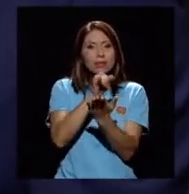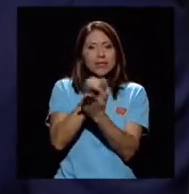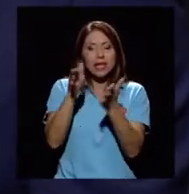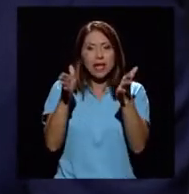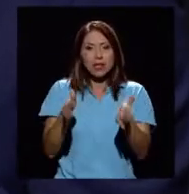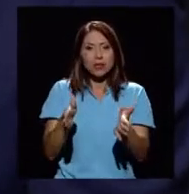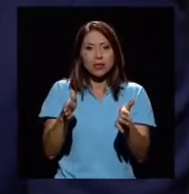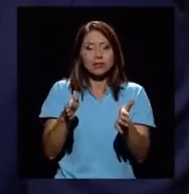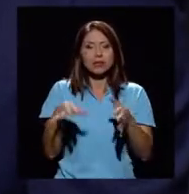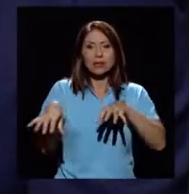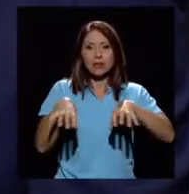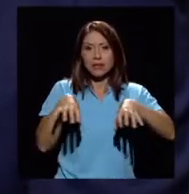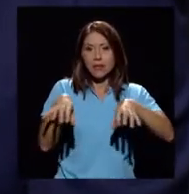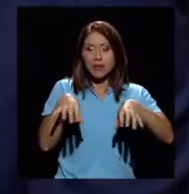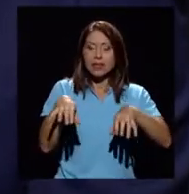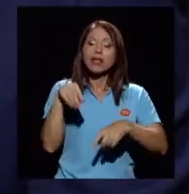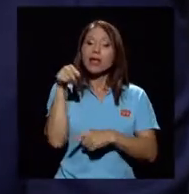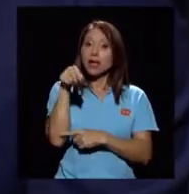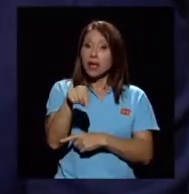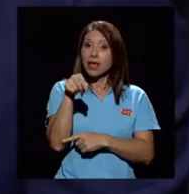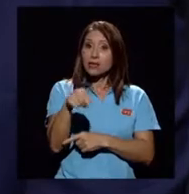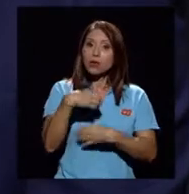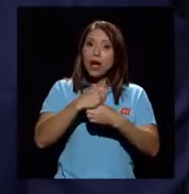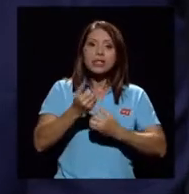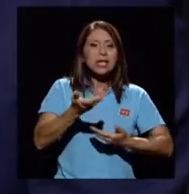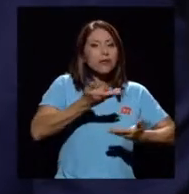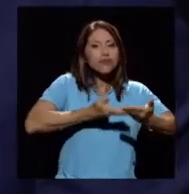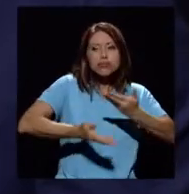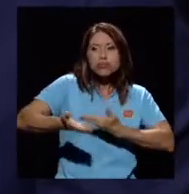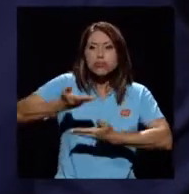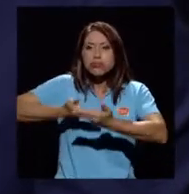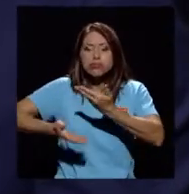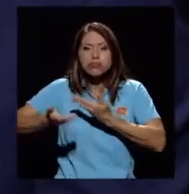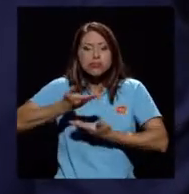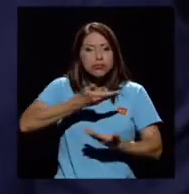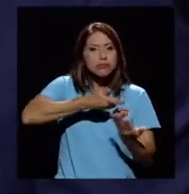Entonces, eso hace que haya una retroalimentación muy rica, ¿verdad?,